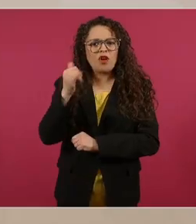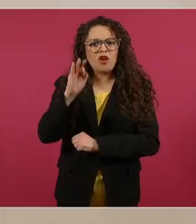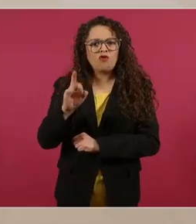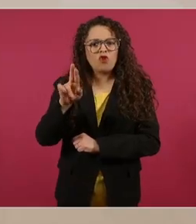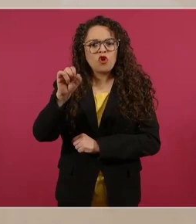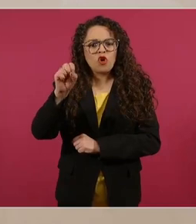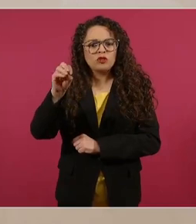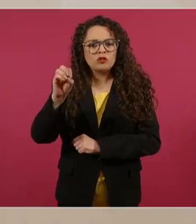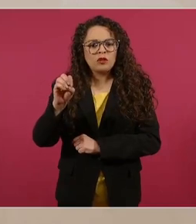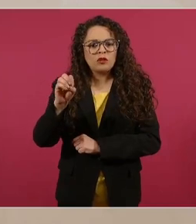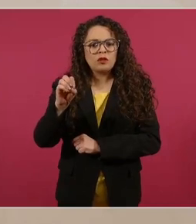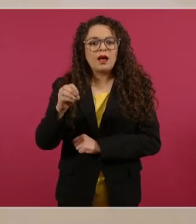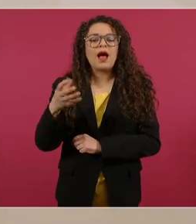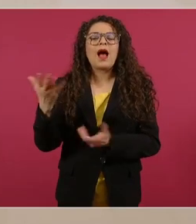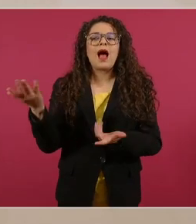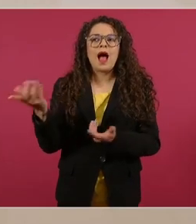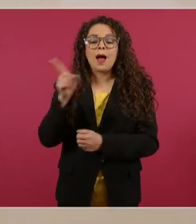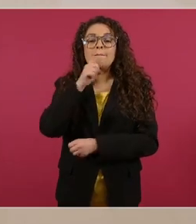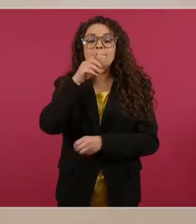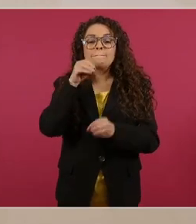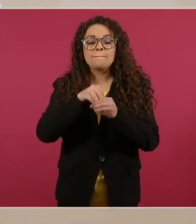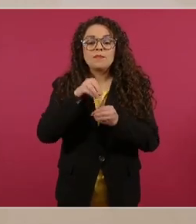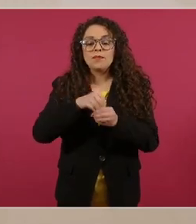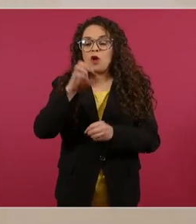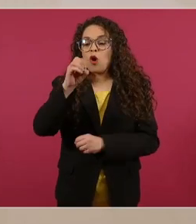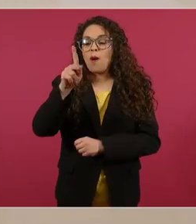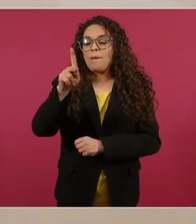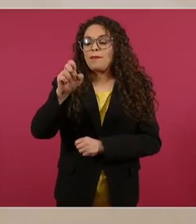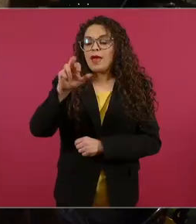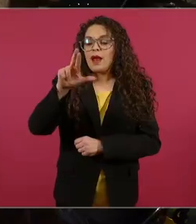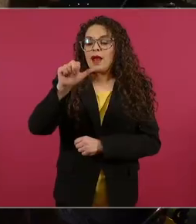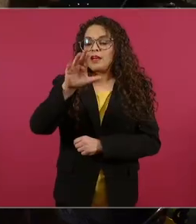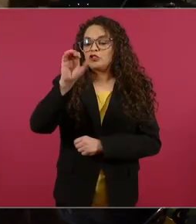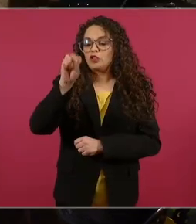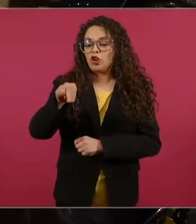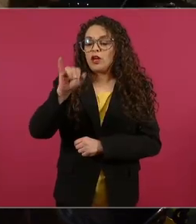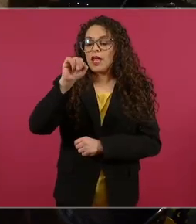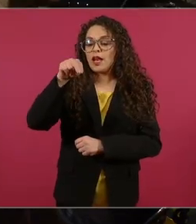No, encubiertas. Ah, encubiertas. Operaciones encubiertas.